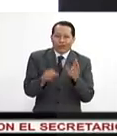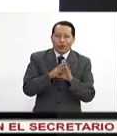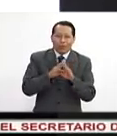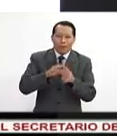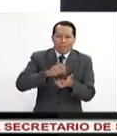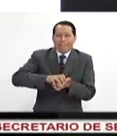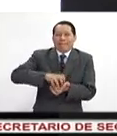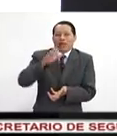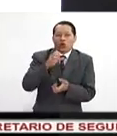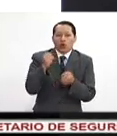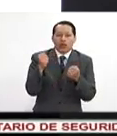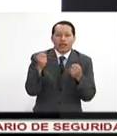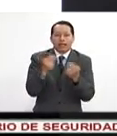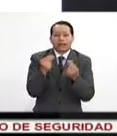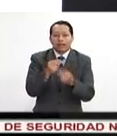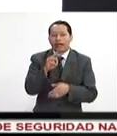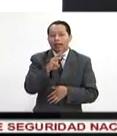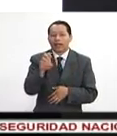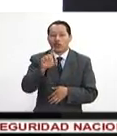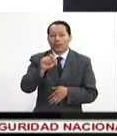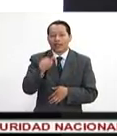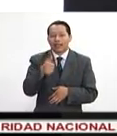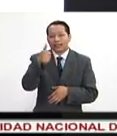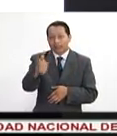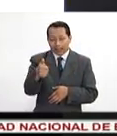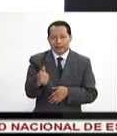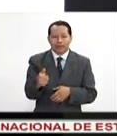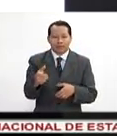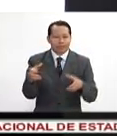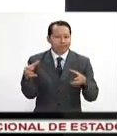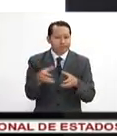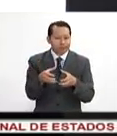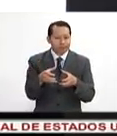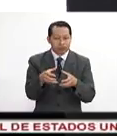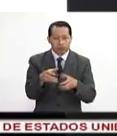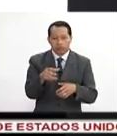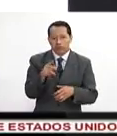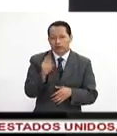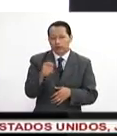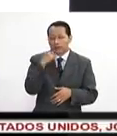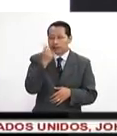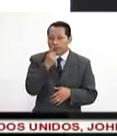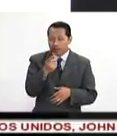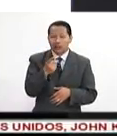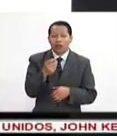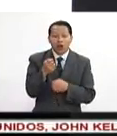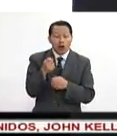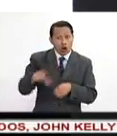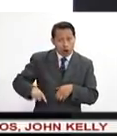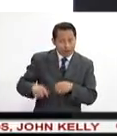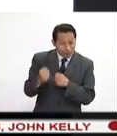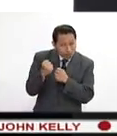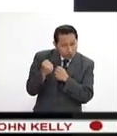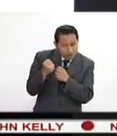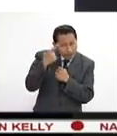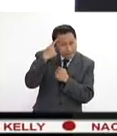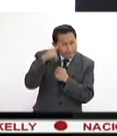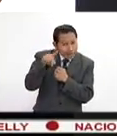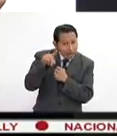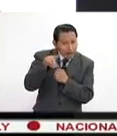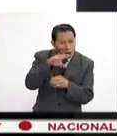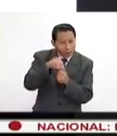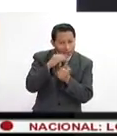mayoría que necesita de 326 parlamentarios, lo cual implica que no está suficientemente fuerte su gobierno para poder pasar